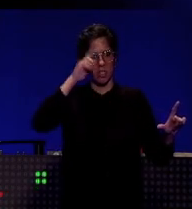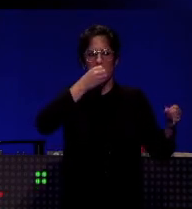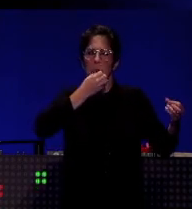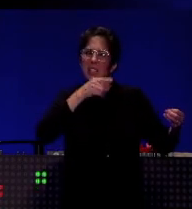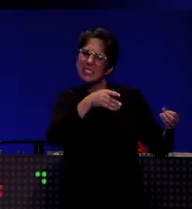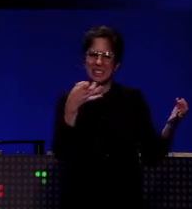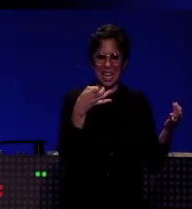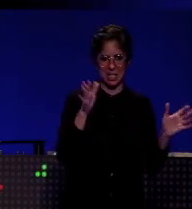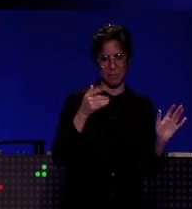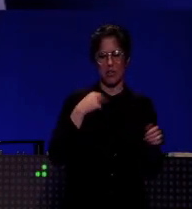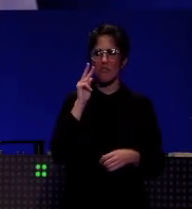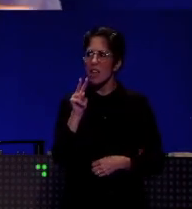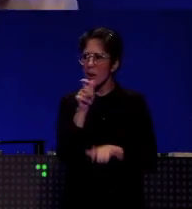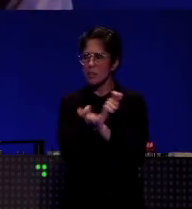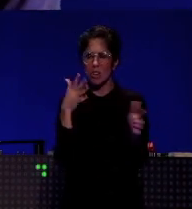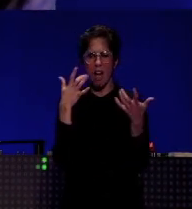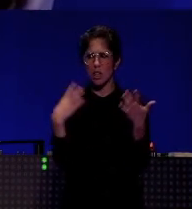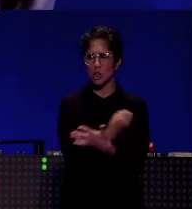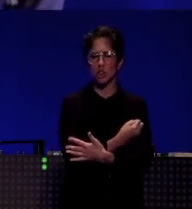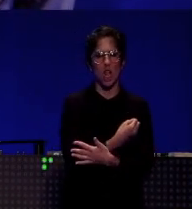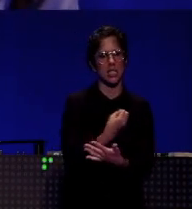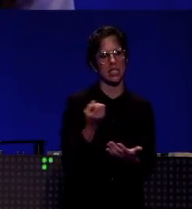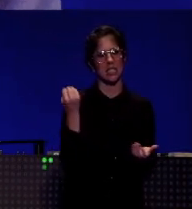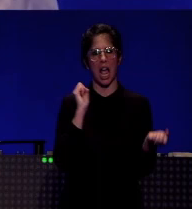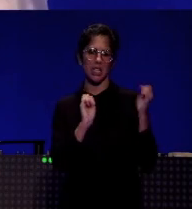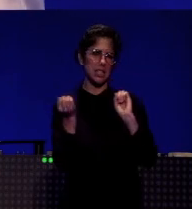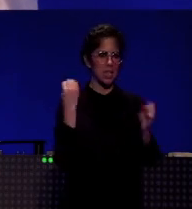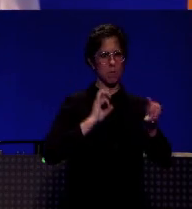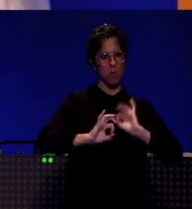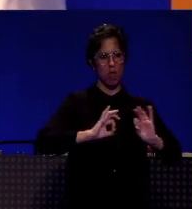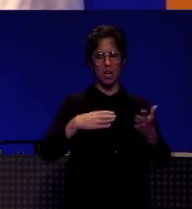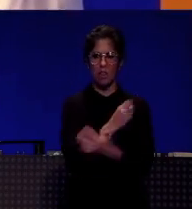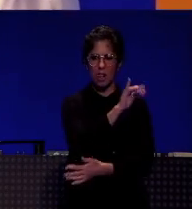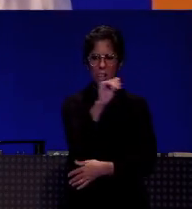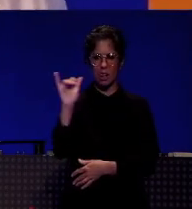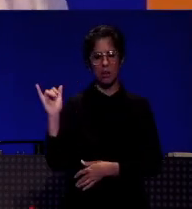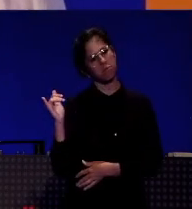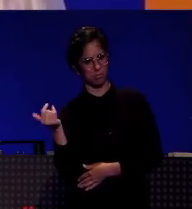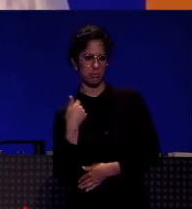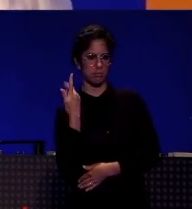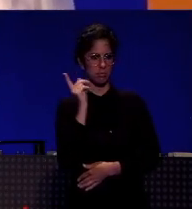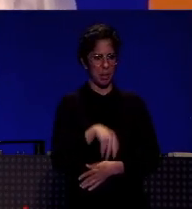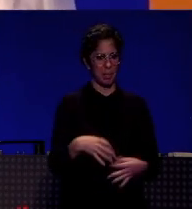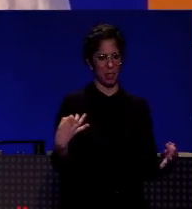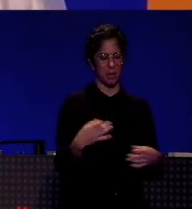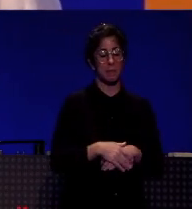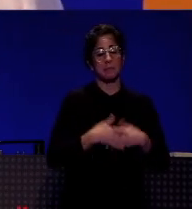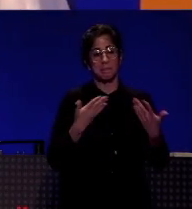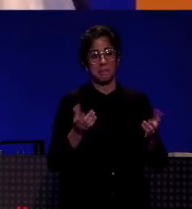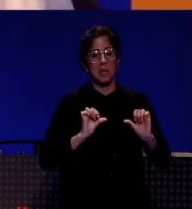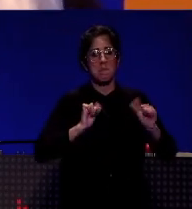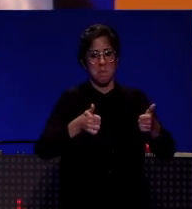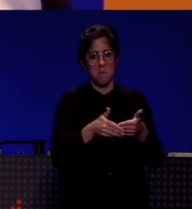necesario tenerlo actrices modelos comienzo con el blog empieza a compartir mis